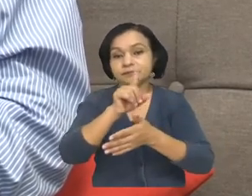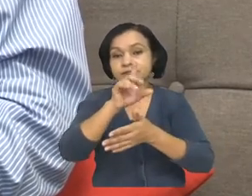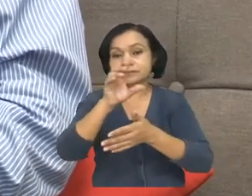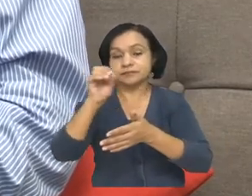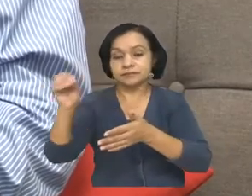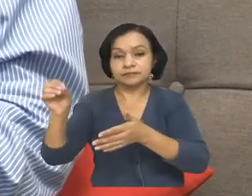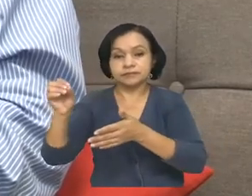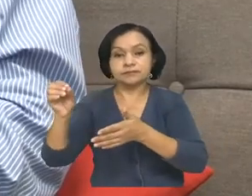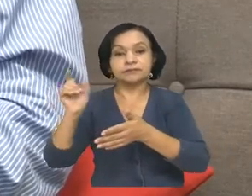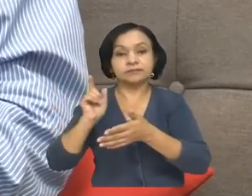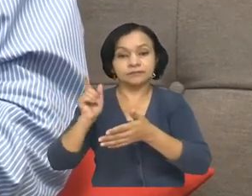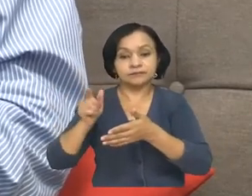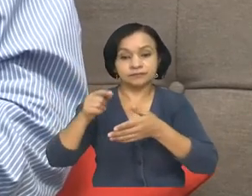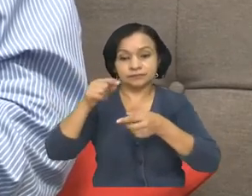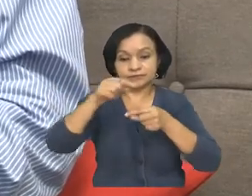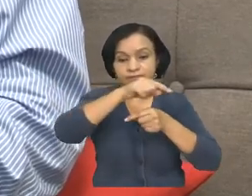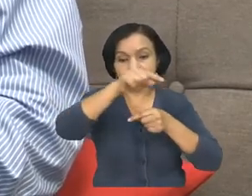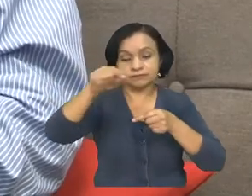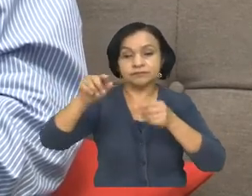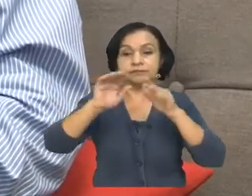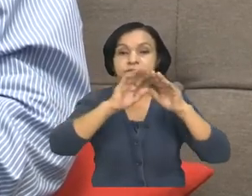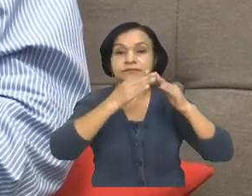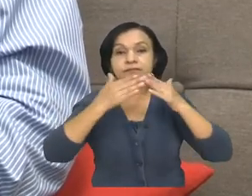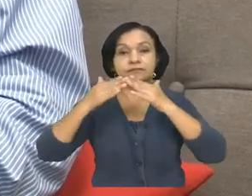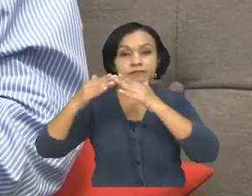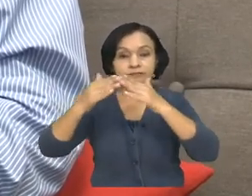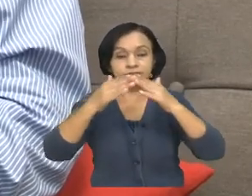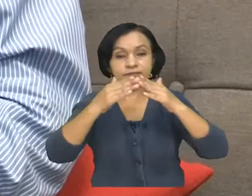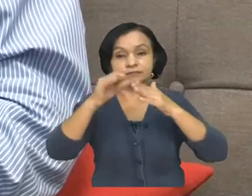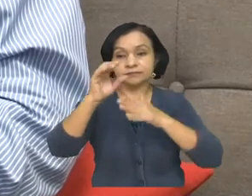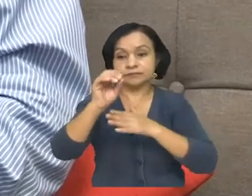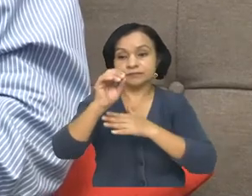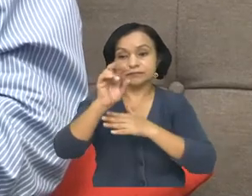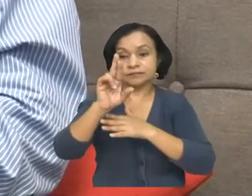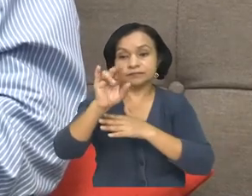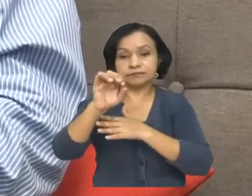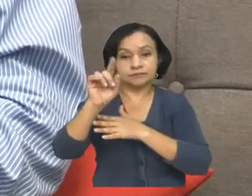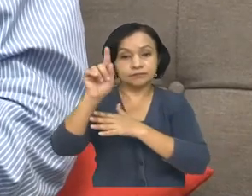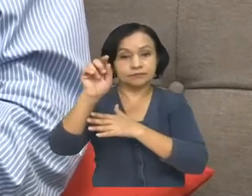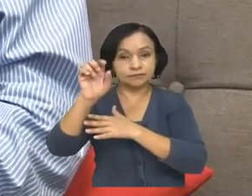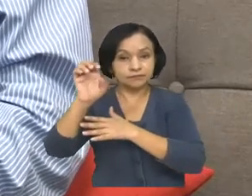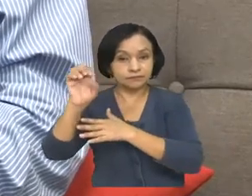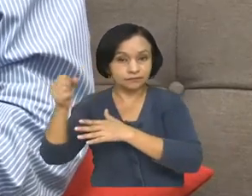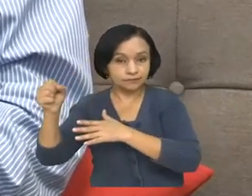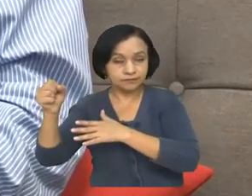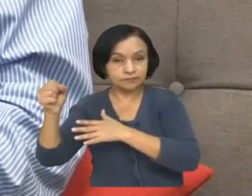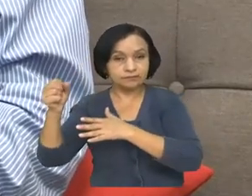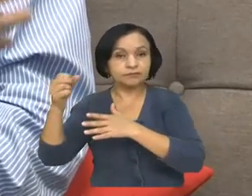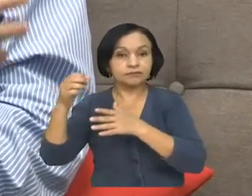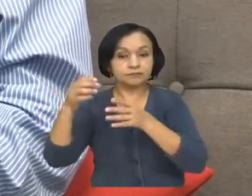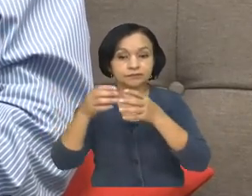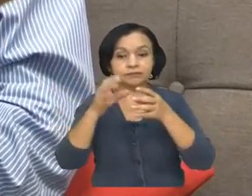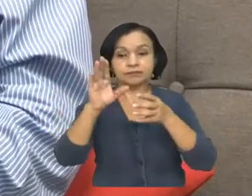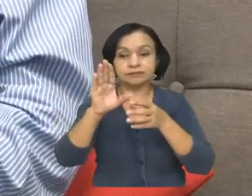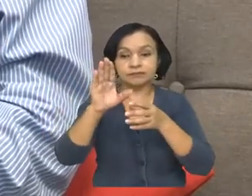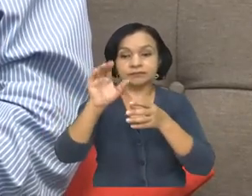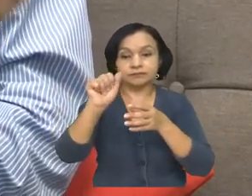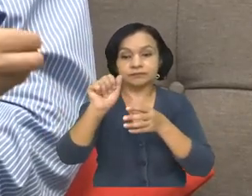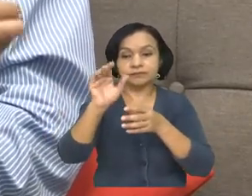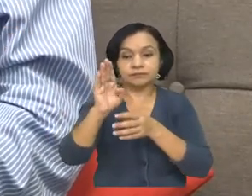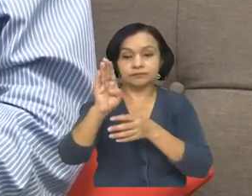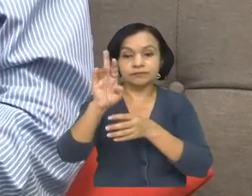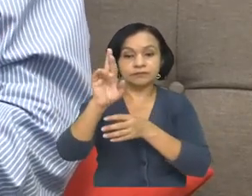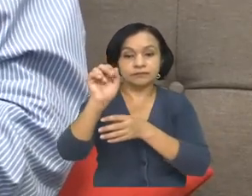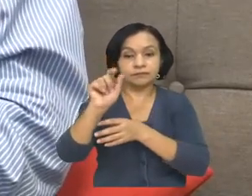guerra estaban alrededor de todo lo que son los barrios orientales. Y parte de eso fue la que llevó el comandante Cabrales cuando